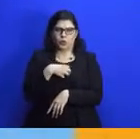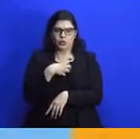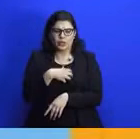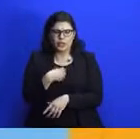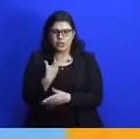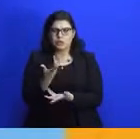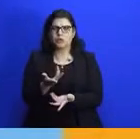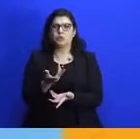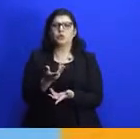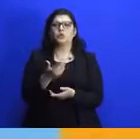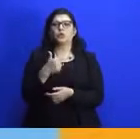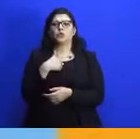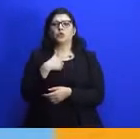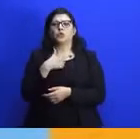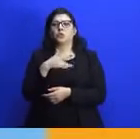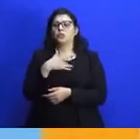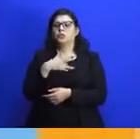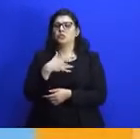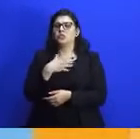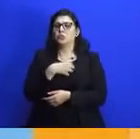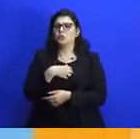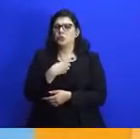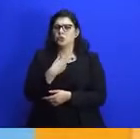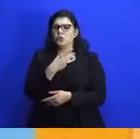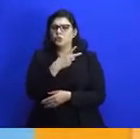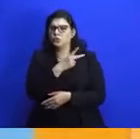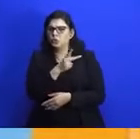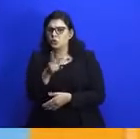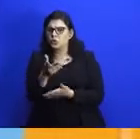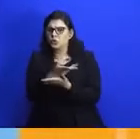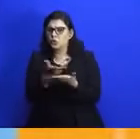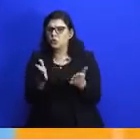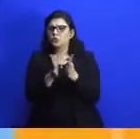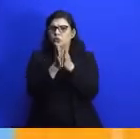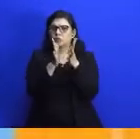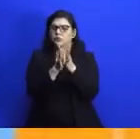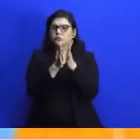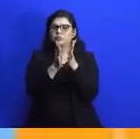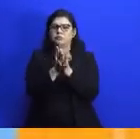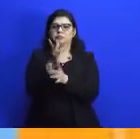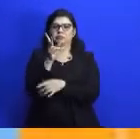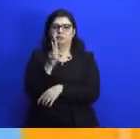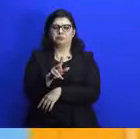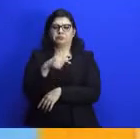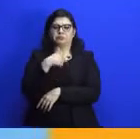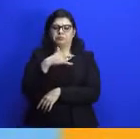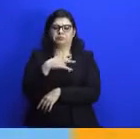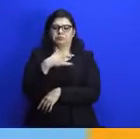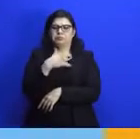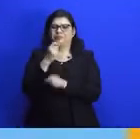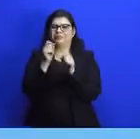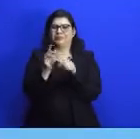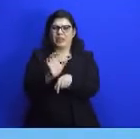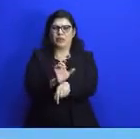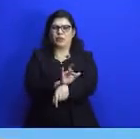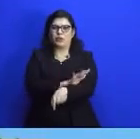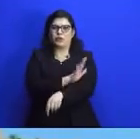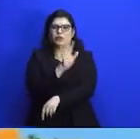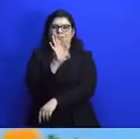con la participación de todos, pero muy, muy energizado y emocionado con lo que está por